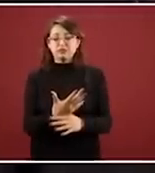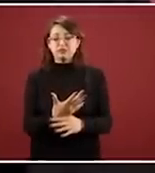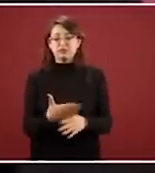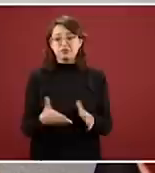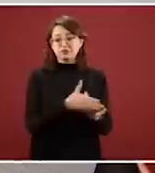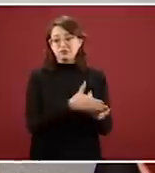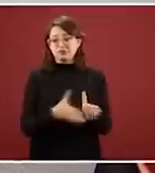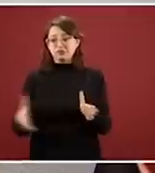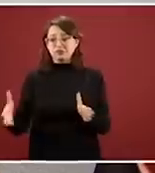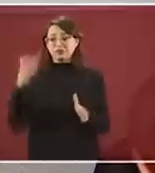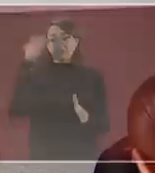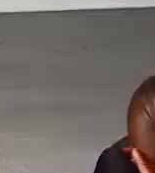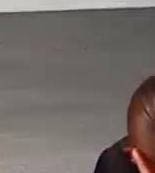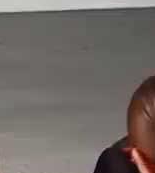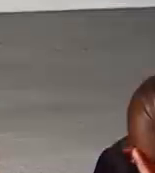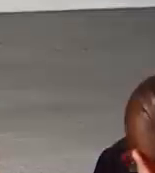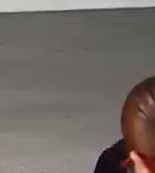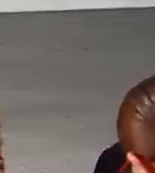durante un periodo de gobierno